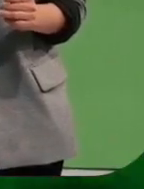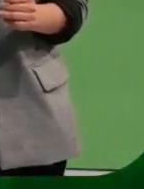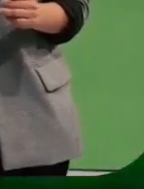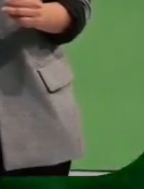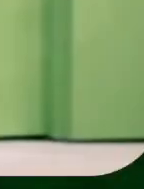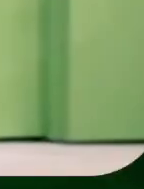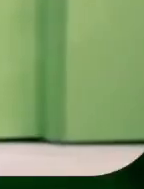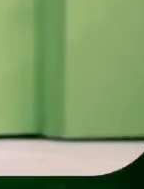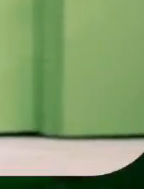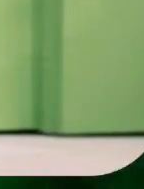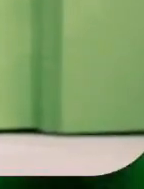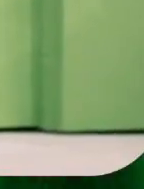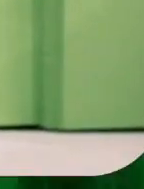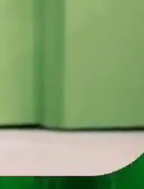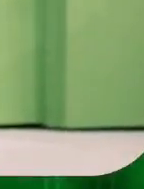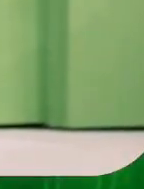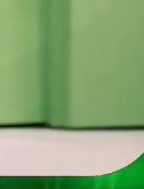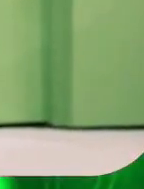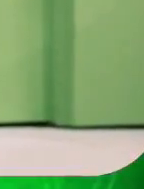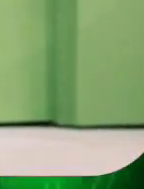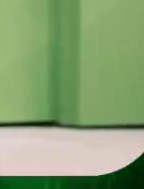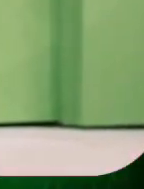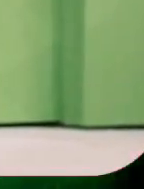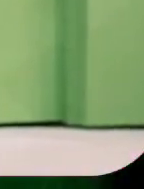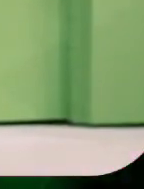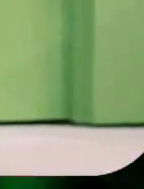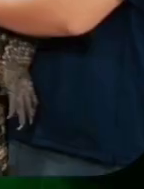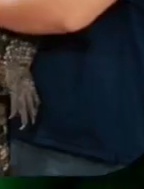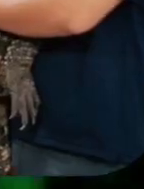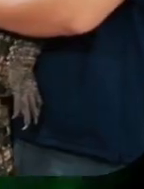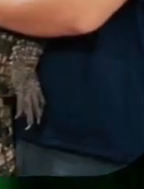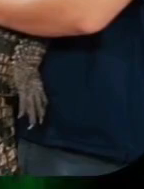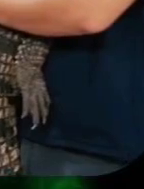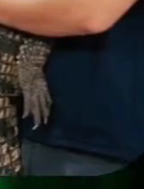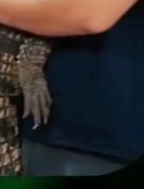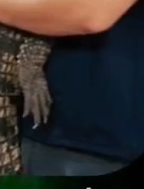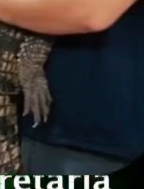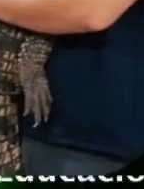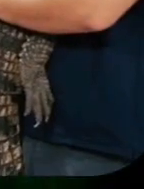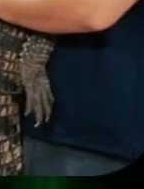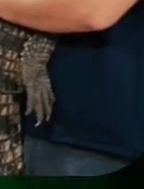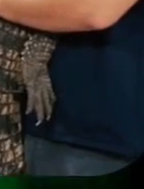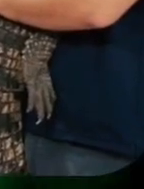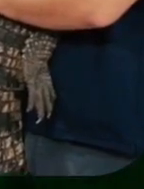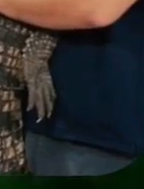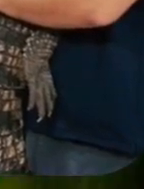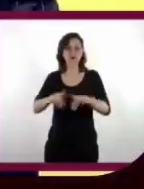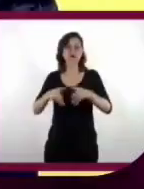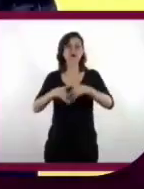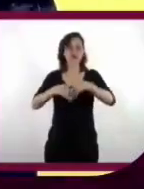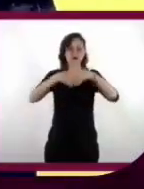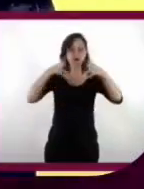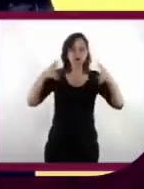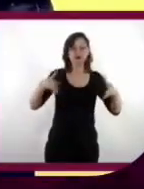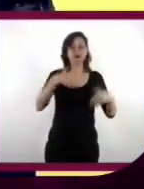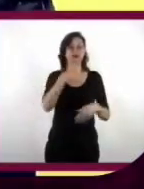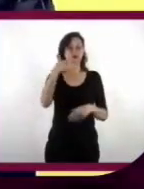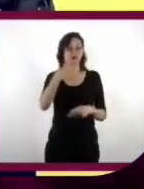TV, de la Secretaría de Educación de Nuevo León, lunes y viernes de 10 de la mañana a 6 de la